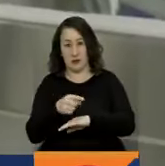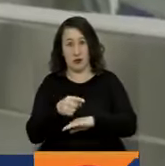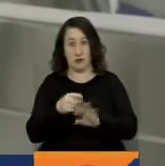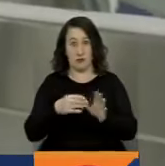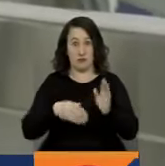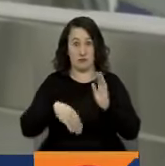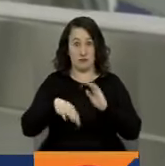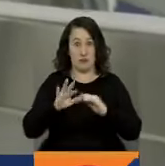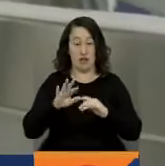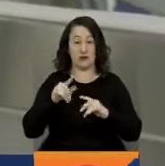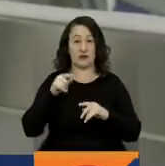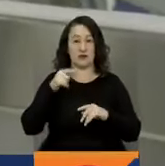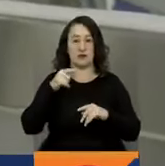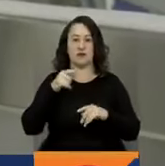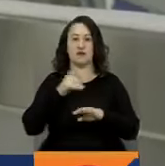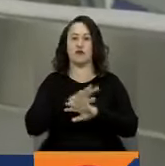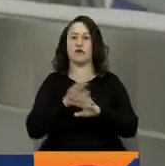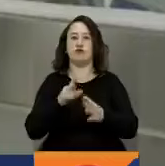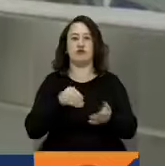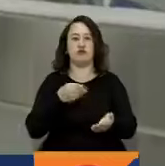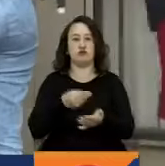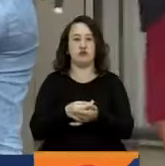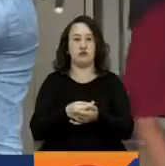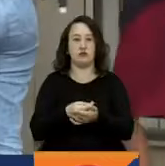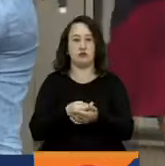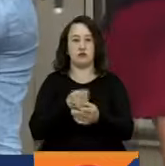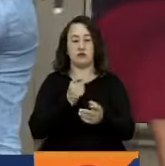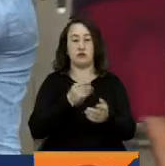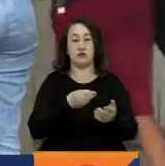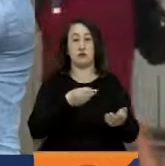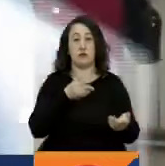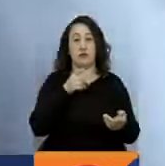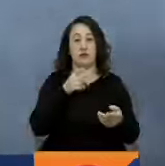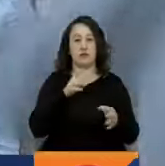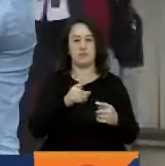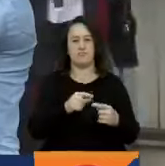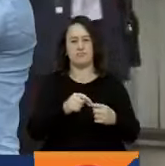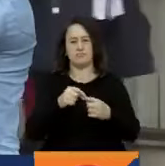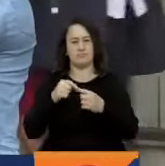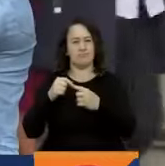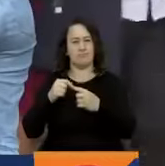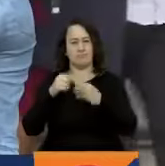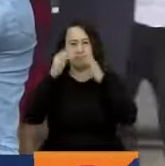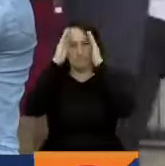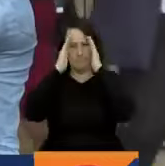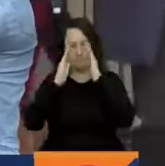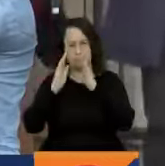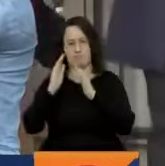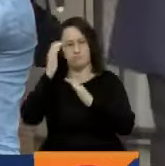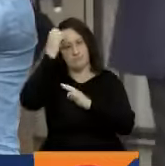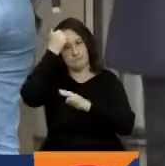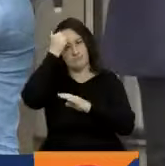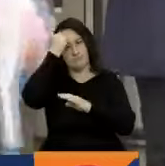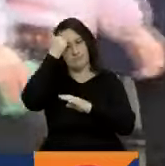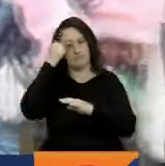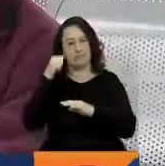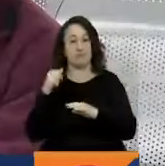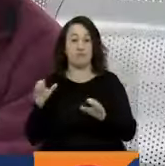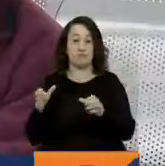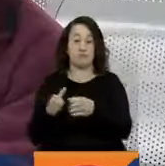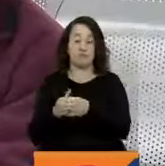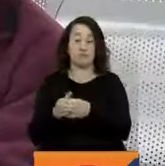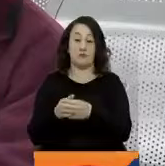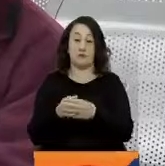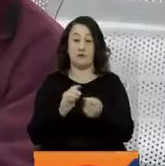cobertura, garantía de no cuotas moderadoras y fortalecer la exclusividad en atención para el magisterio. A esto se añade hacer ajustes en el